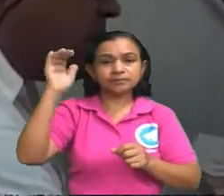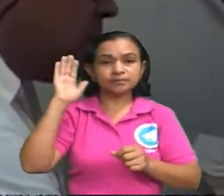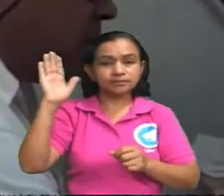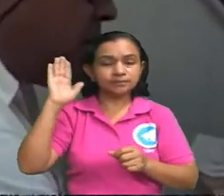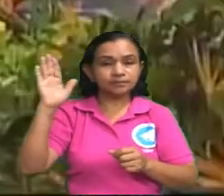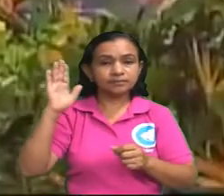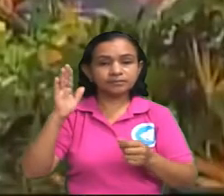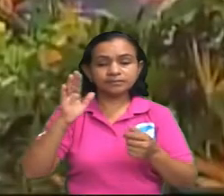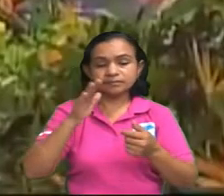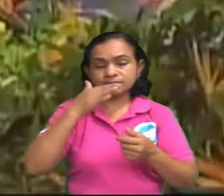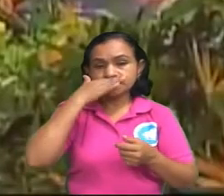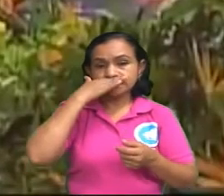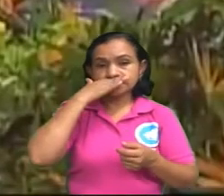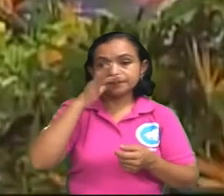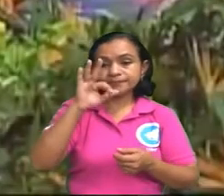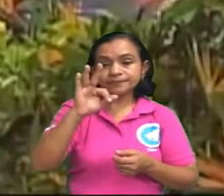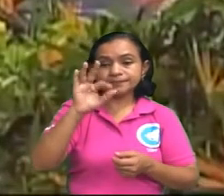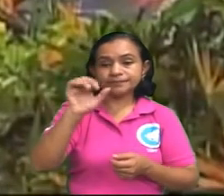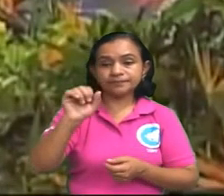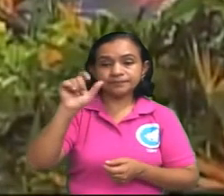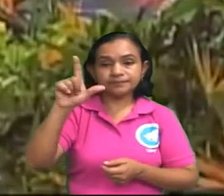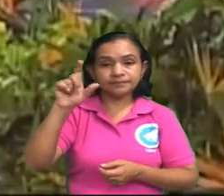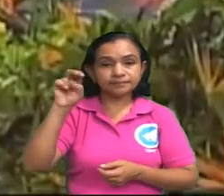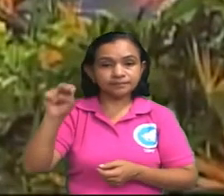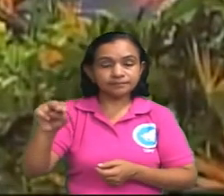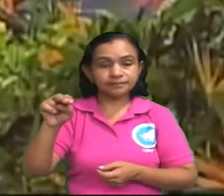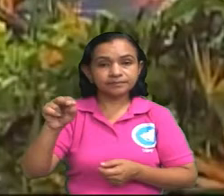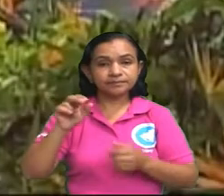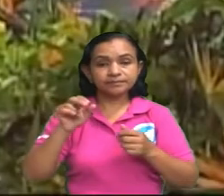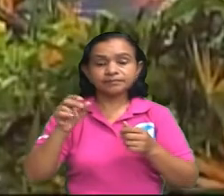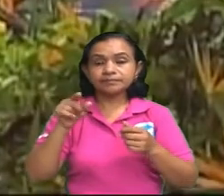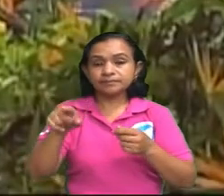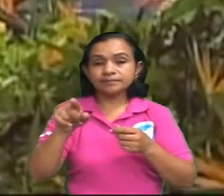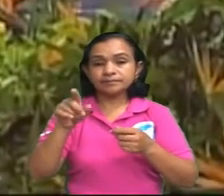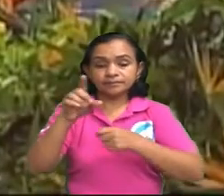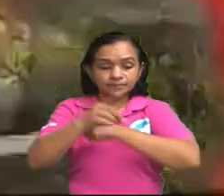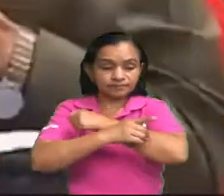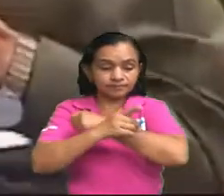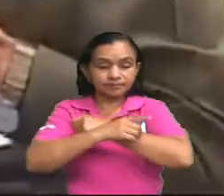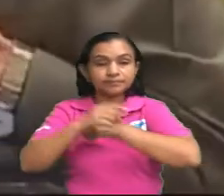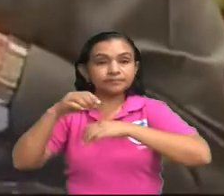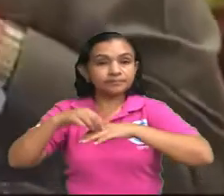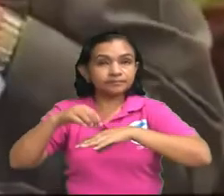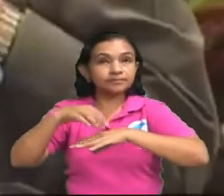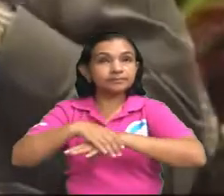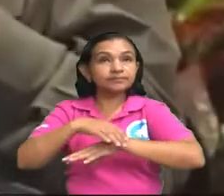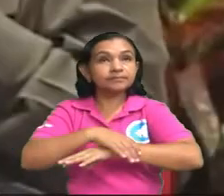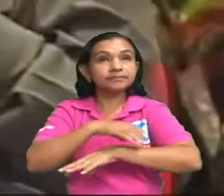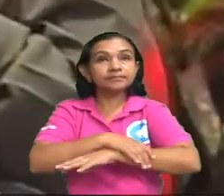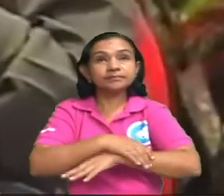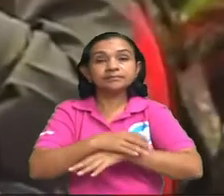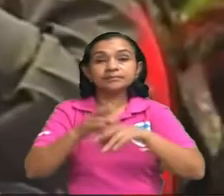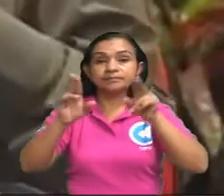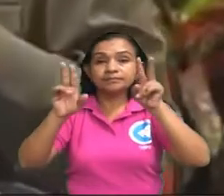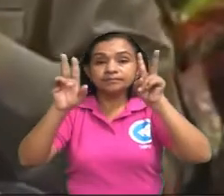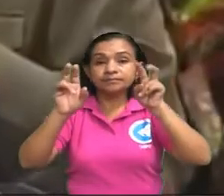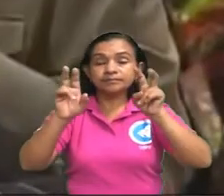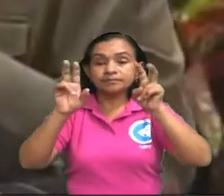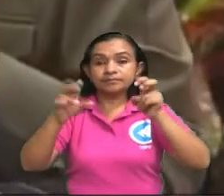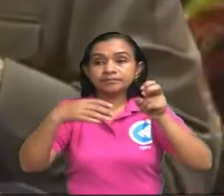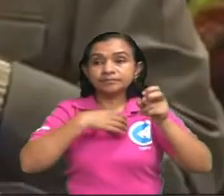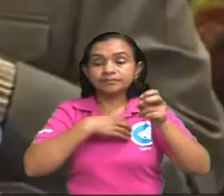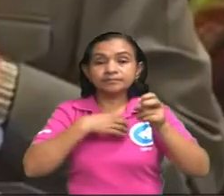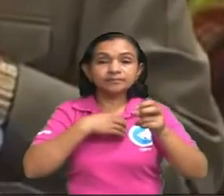con el Frente Sandinista de Liberación Nacional y el liderazgo del comandante Daniel y la compañera Rosario. Al respecto, su